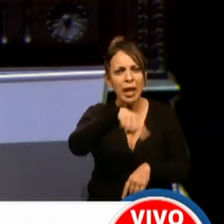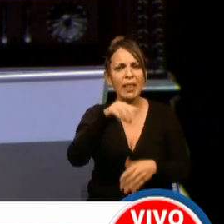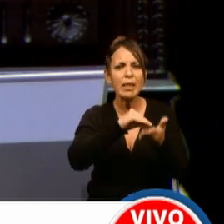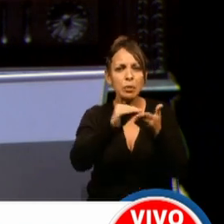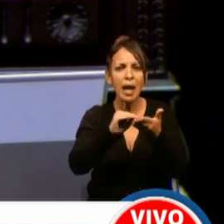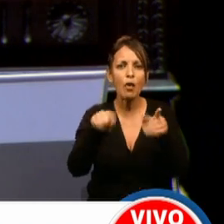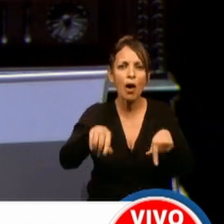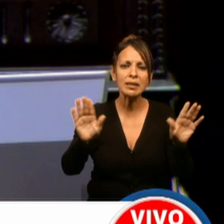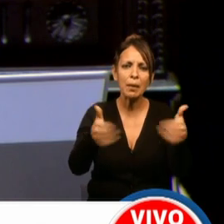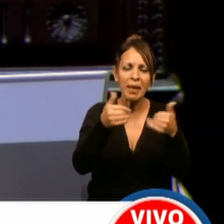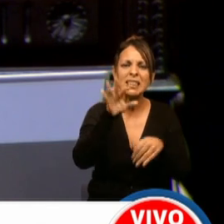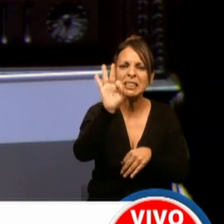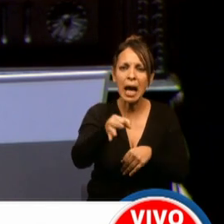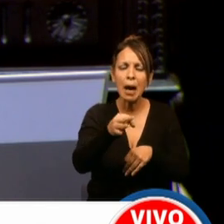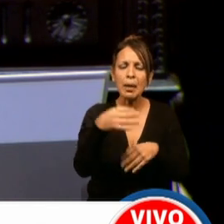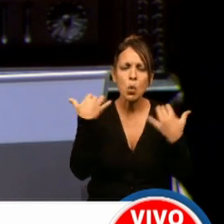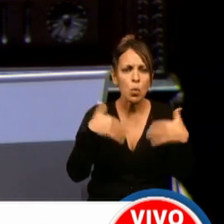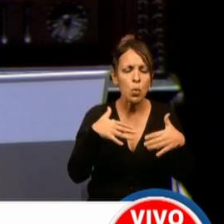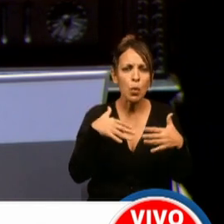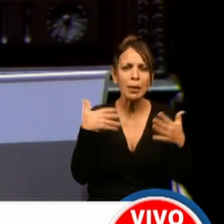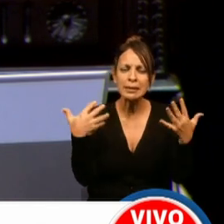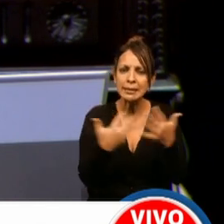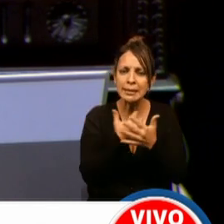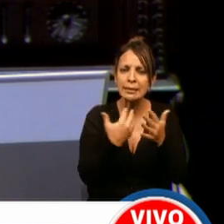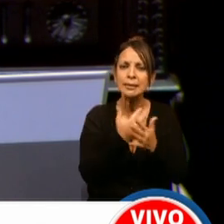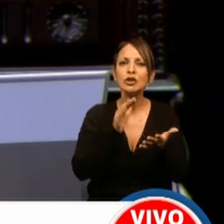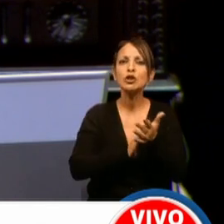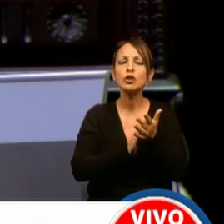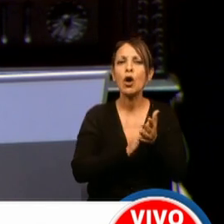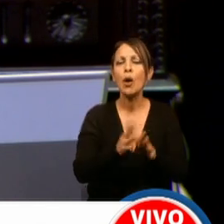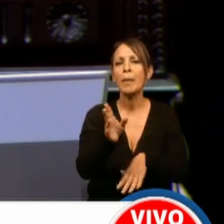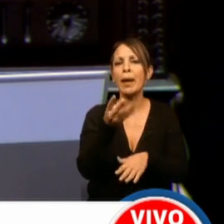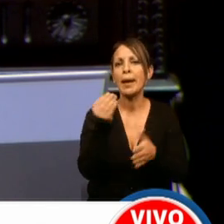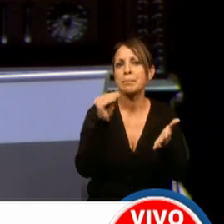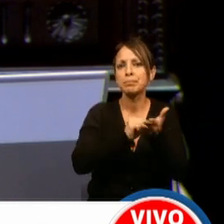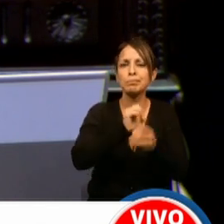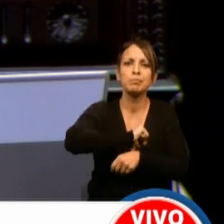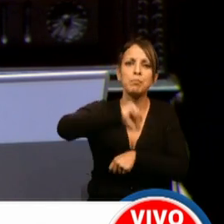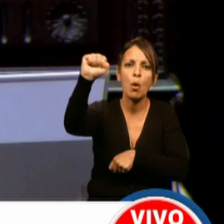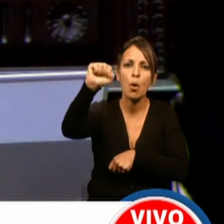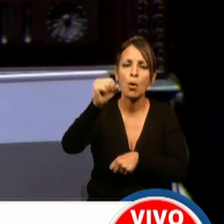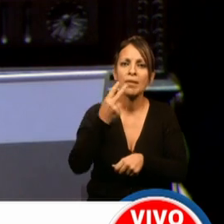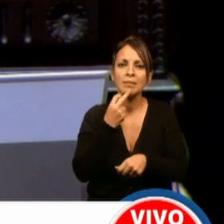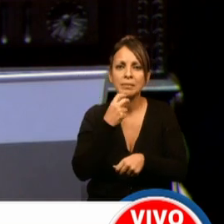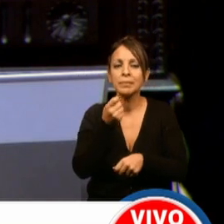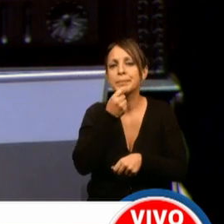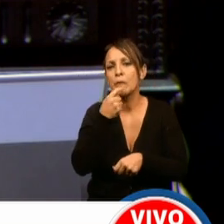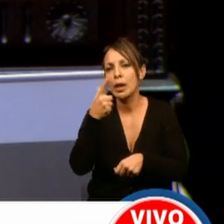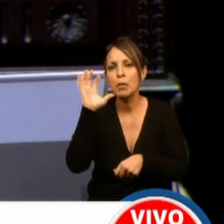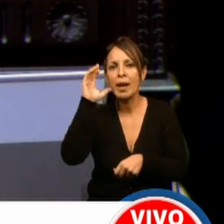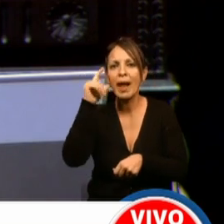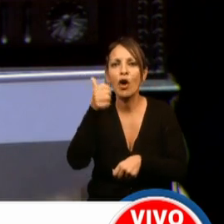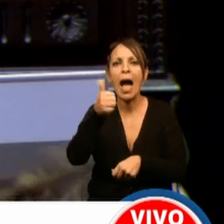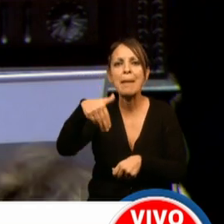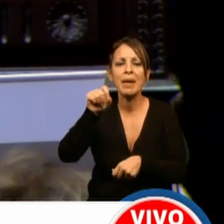del tarifazo eléctrico en el mantenimiento por ejemplo de una pequeña m en el